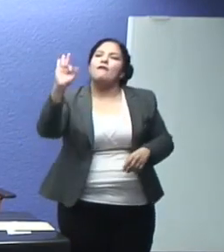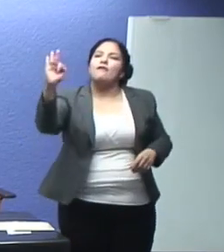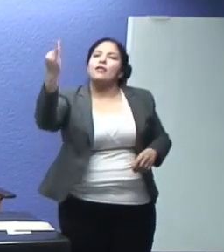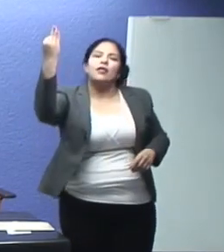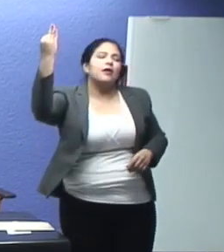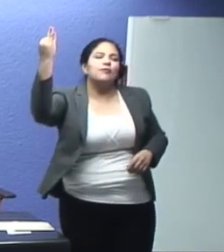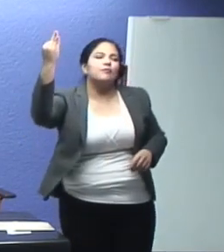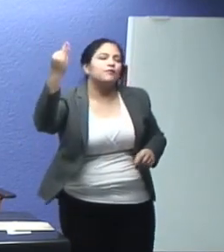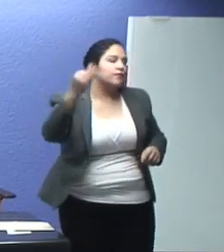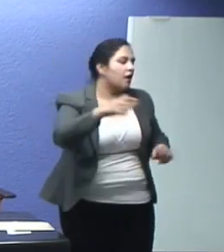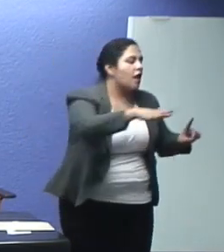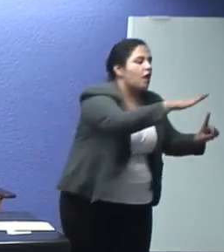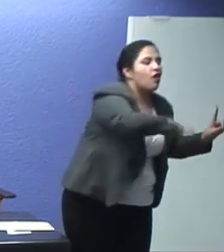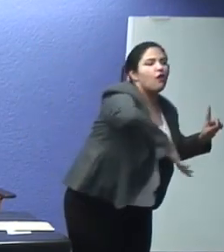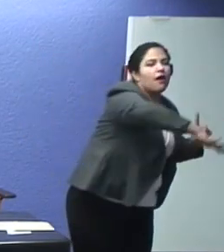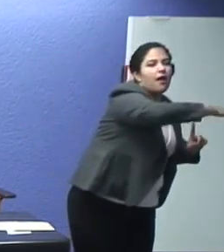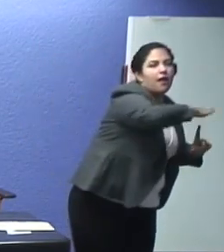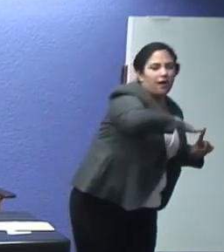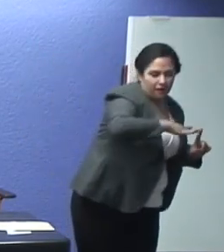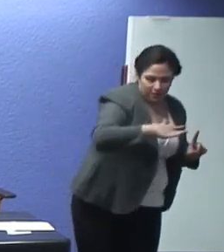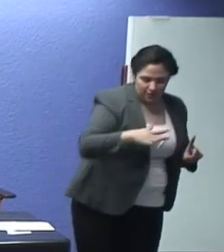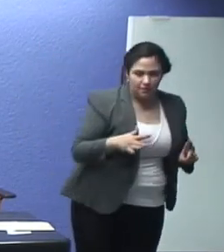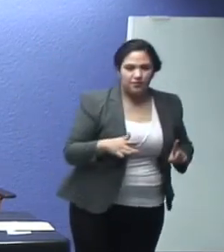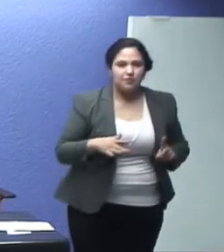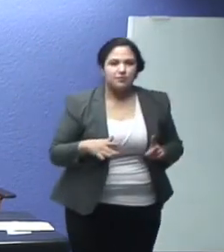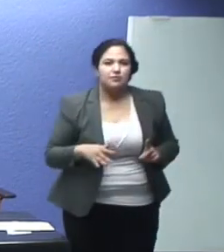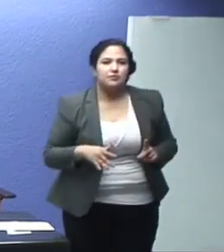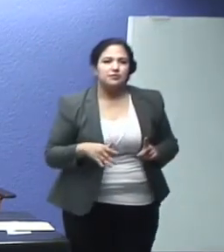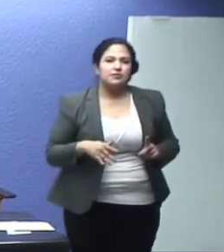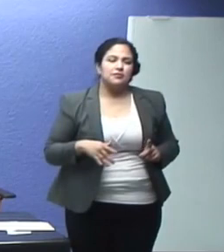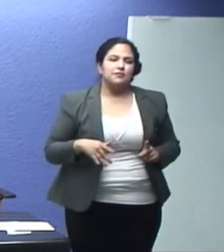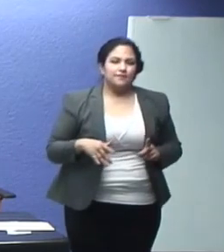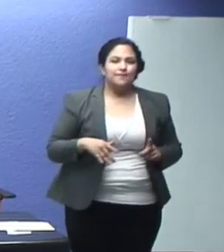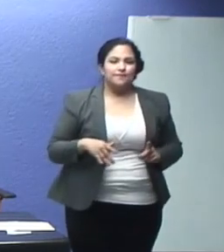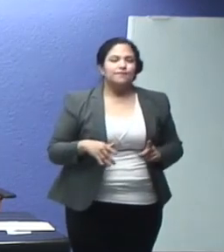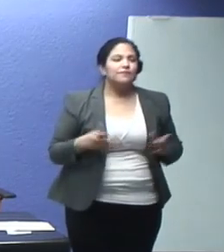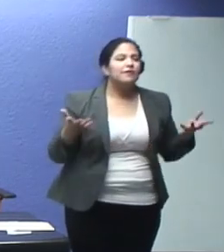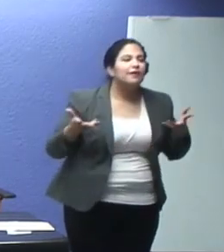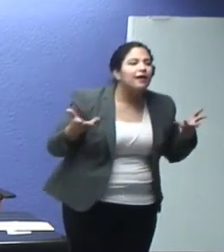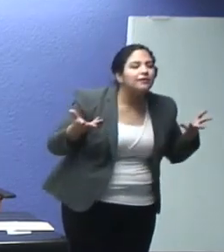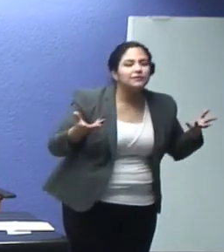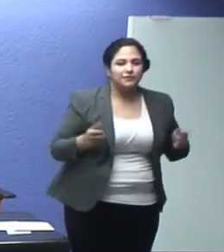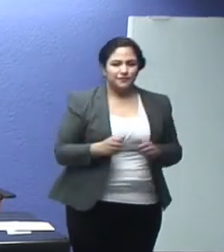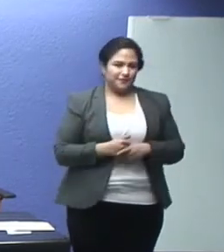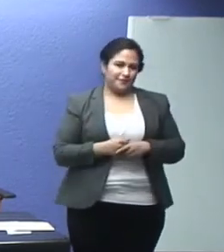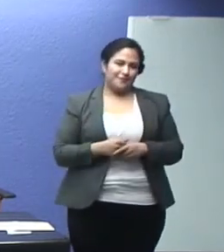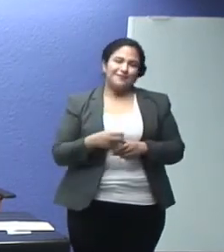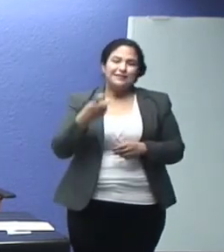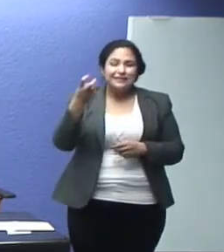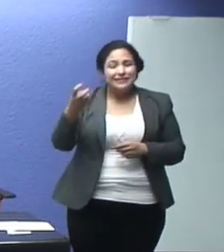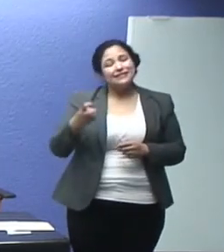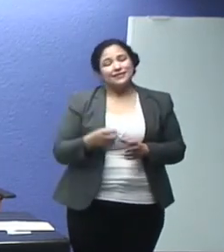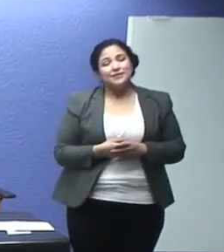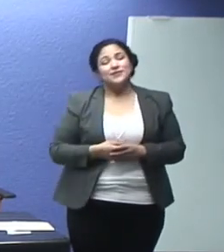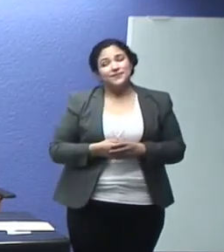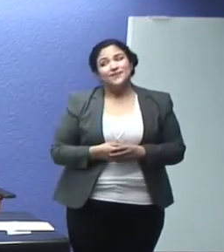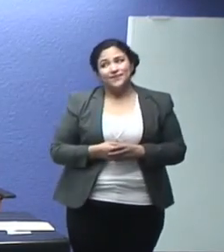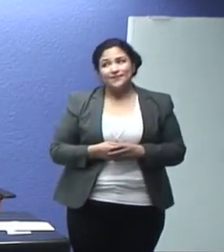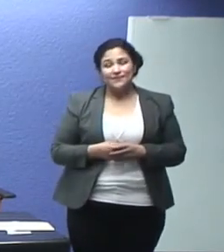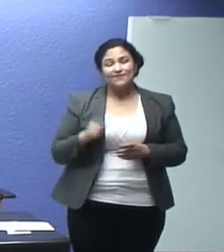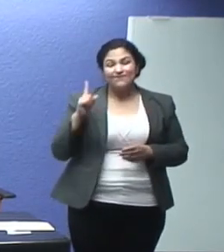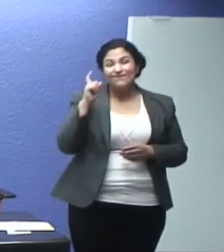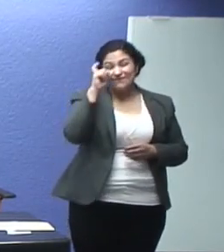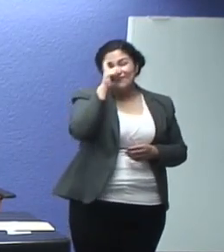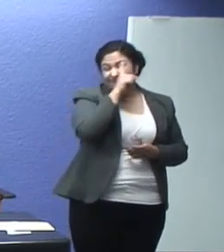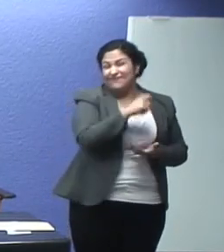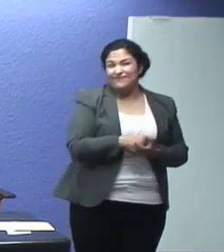general, que pueda sentar las bases mínimas generales de qué es lo que debería de estar haciendo. Entonces ahí sí es como mucho más